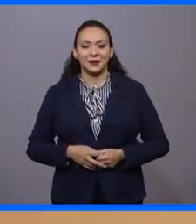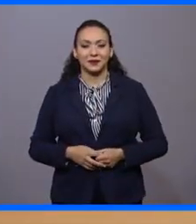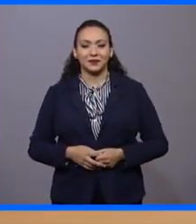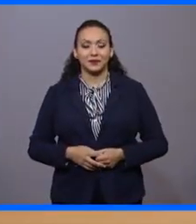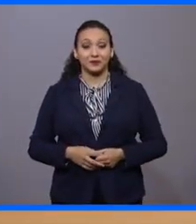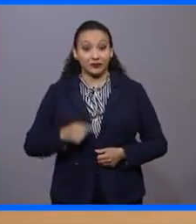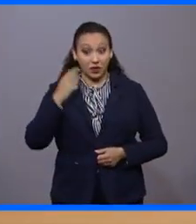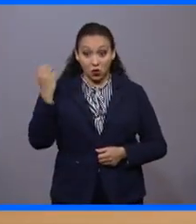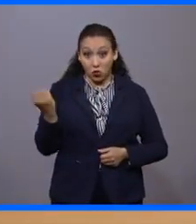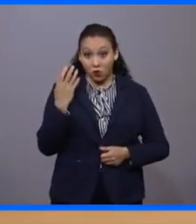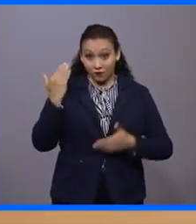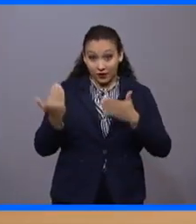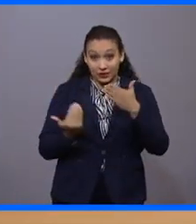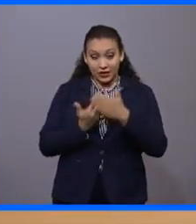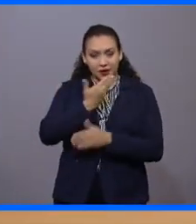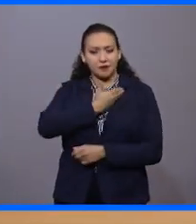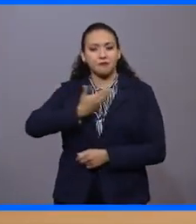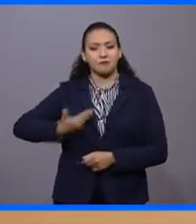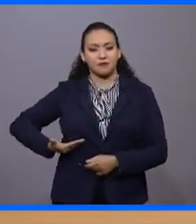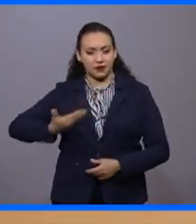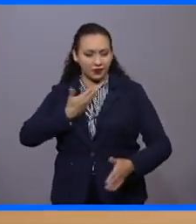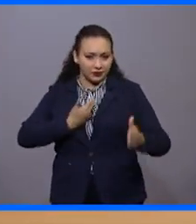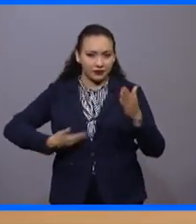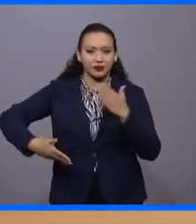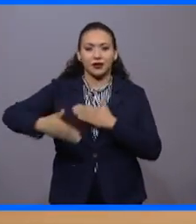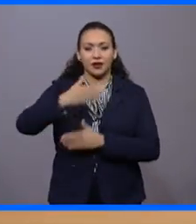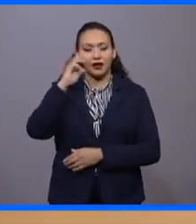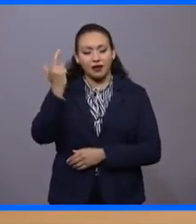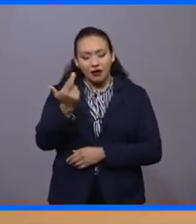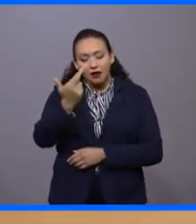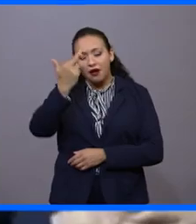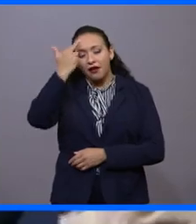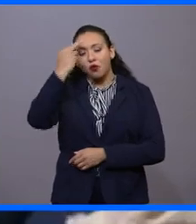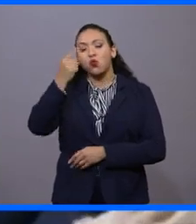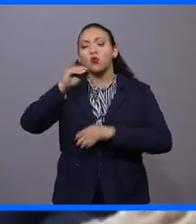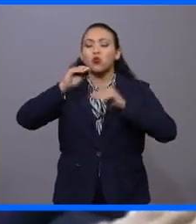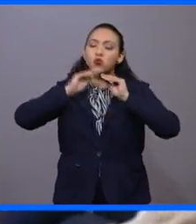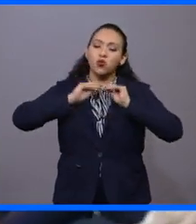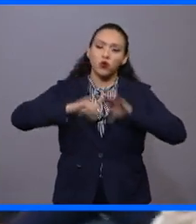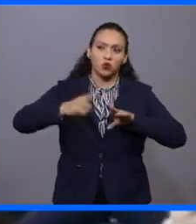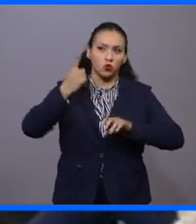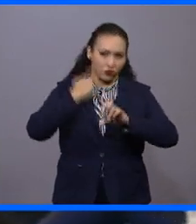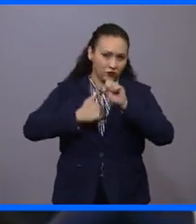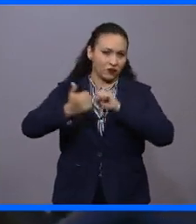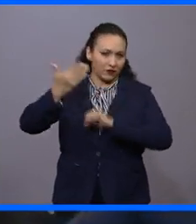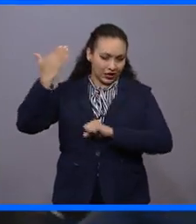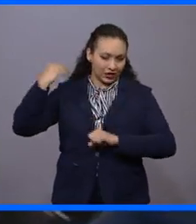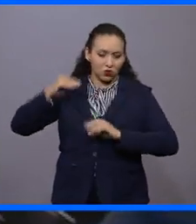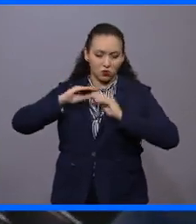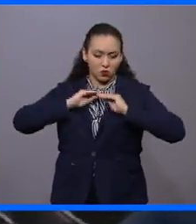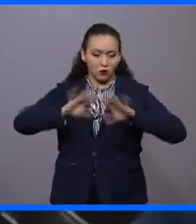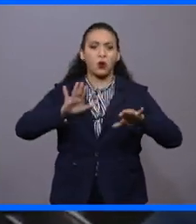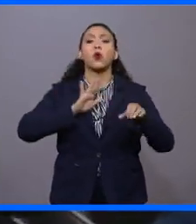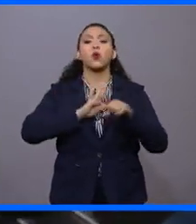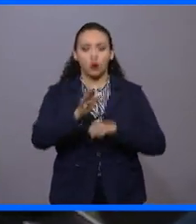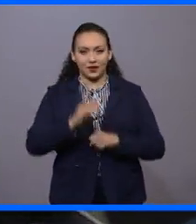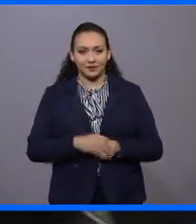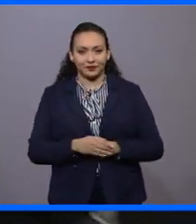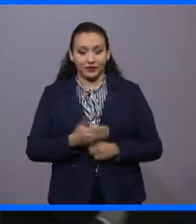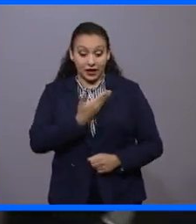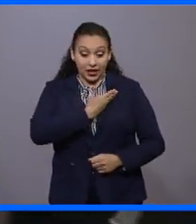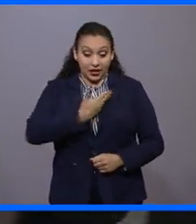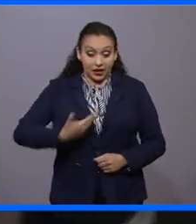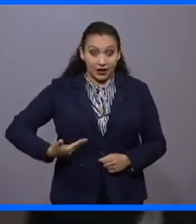Y en su conferencia matutina, la presidenta Claudia Sheinbaum recordó la publicación hace un año del acuerdo por el que la Presidencia